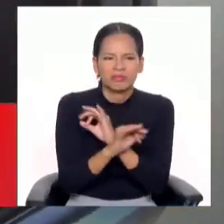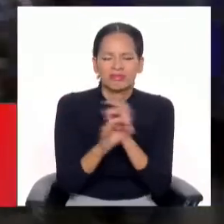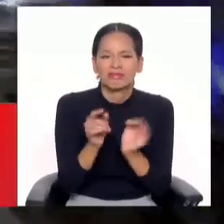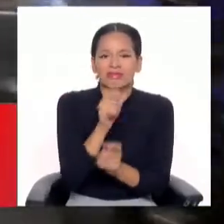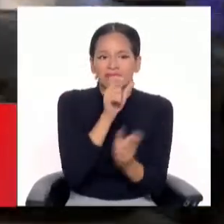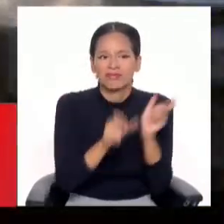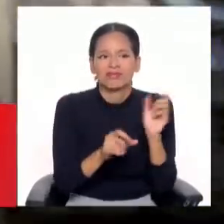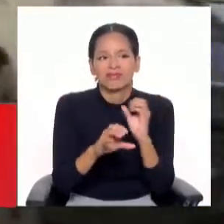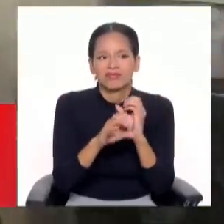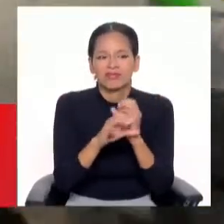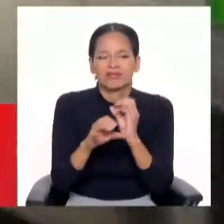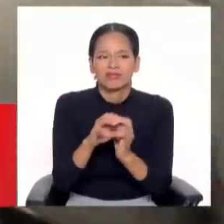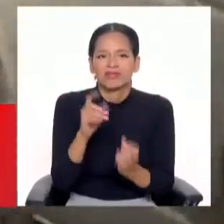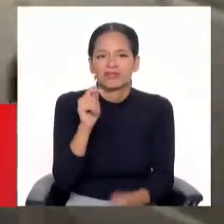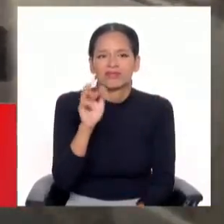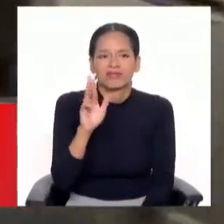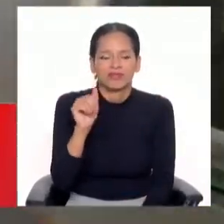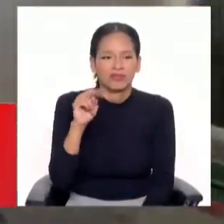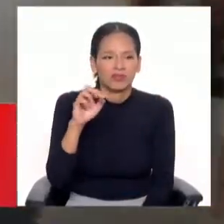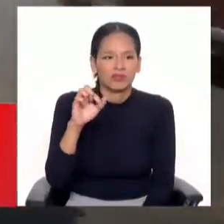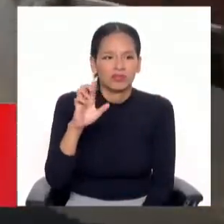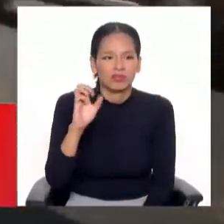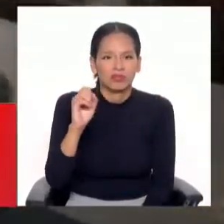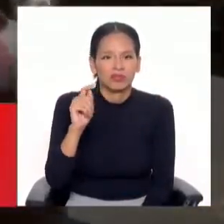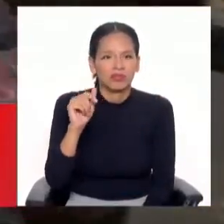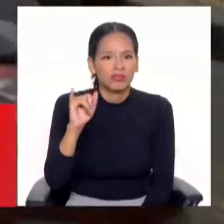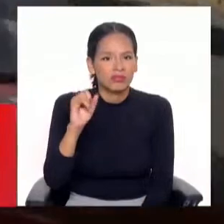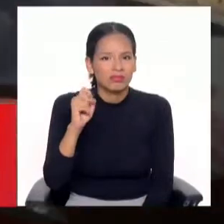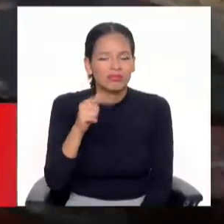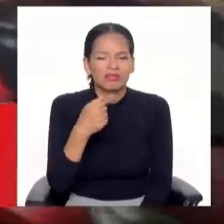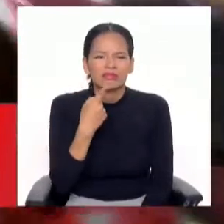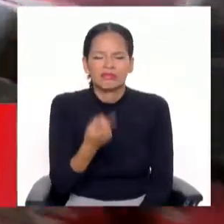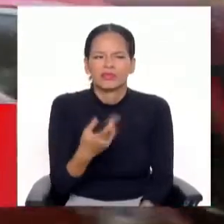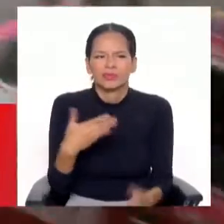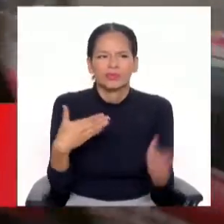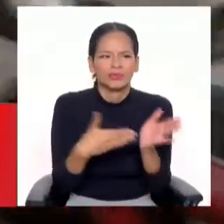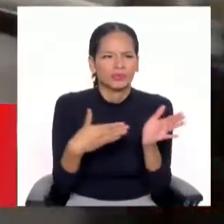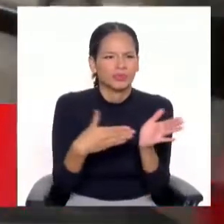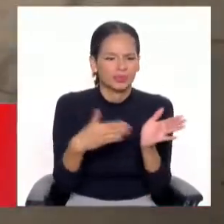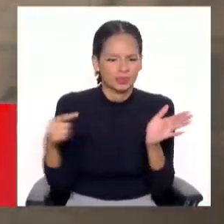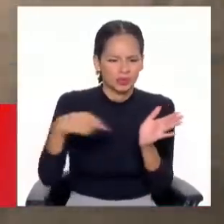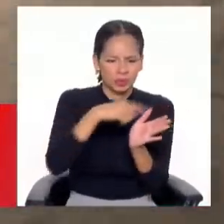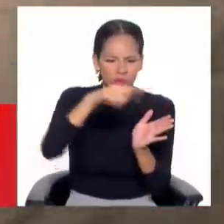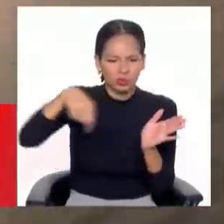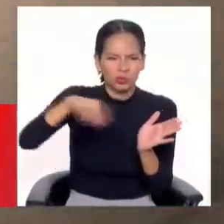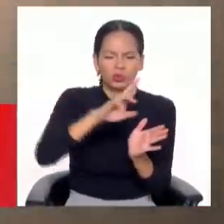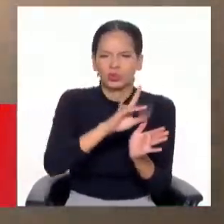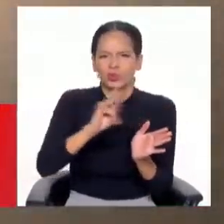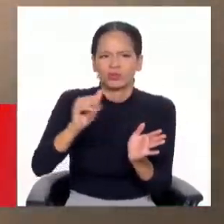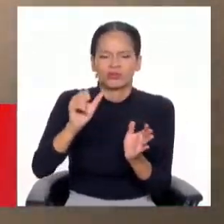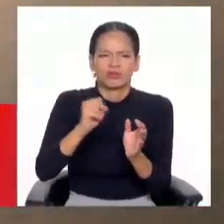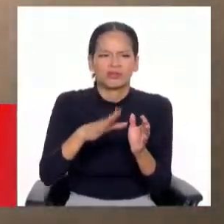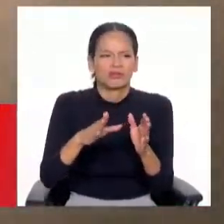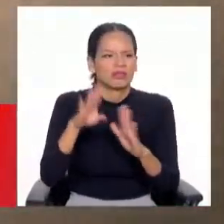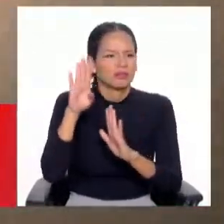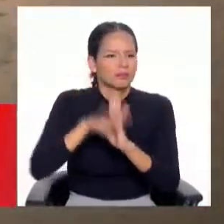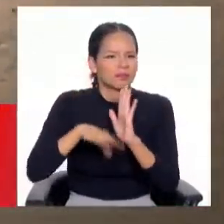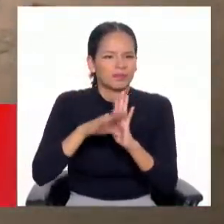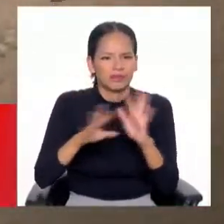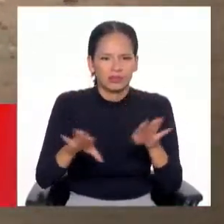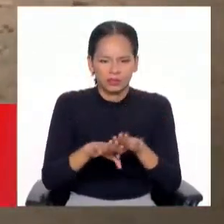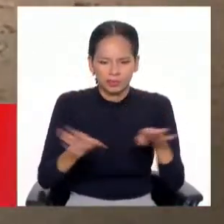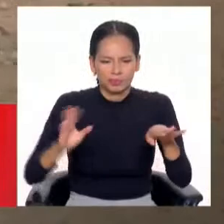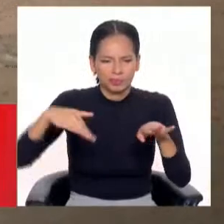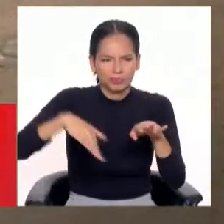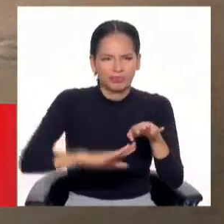Transportistas aseguran que el desfasado plan de rutas, el incremento exponencial de vehículos y la precaria infraestructura vial son